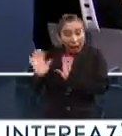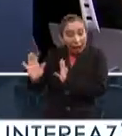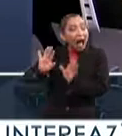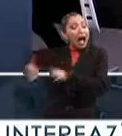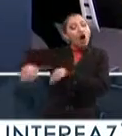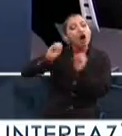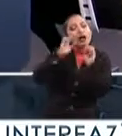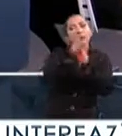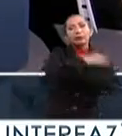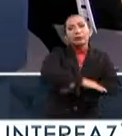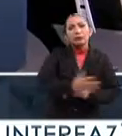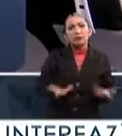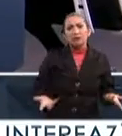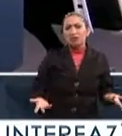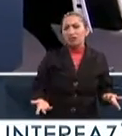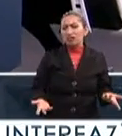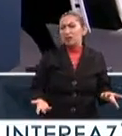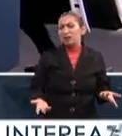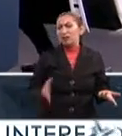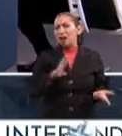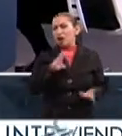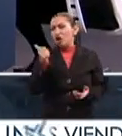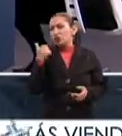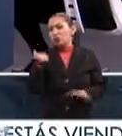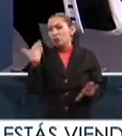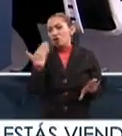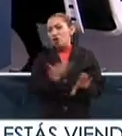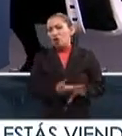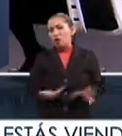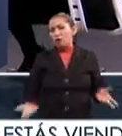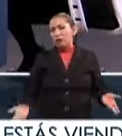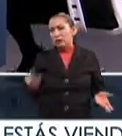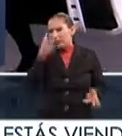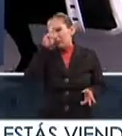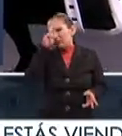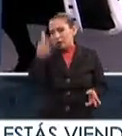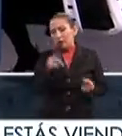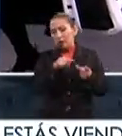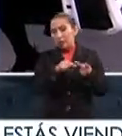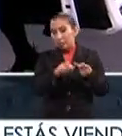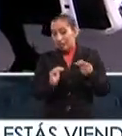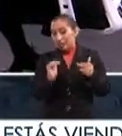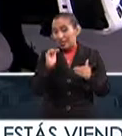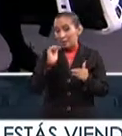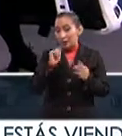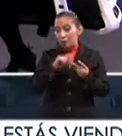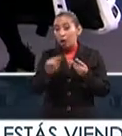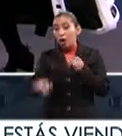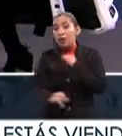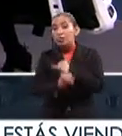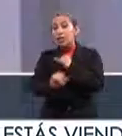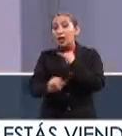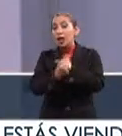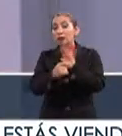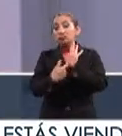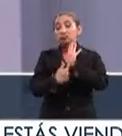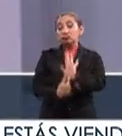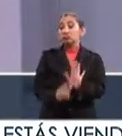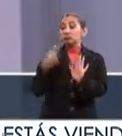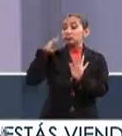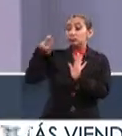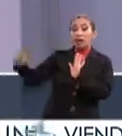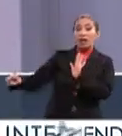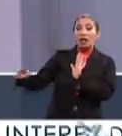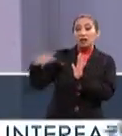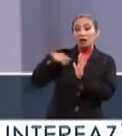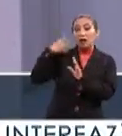éramos novios. Entonces empieza a haber otra agresión, ¿no? Y luego es el rollo de en redes sociales exhiben, ¿no? Entonces ese sería